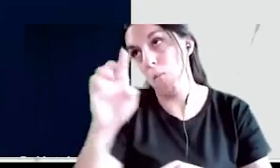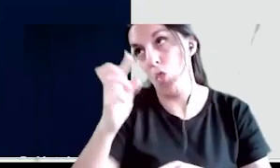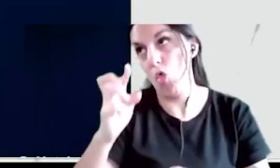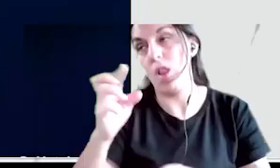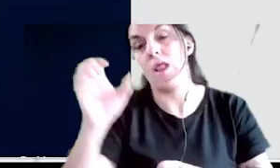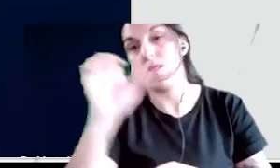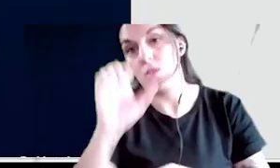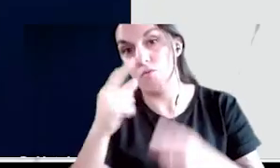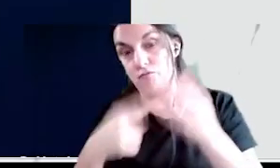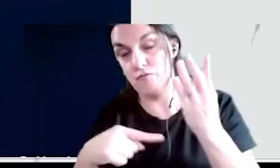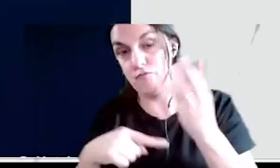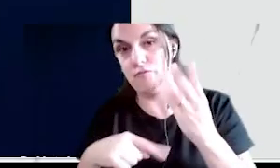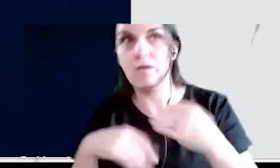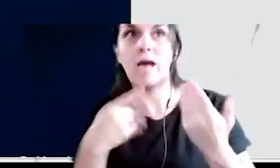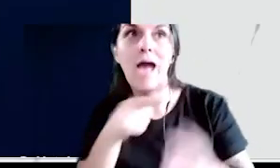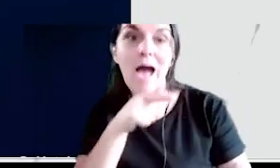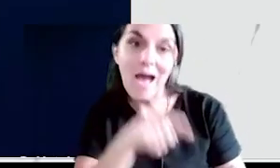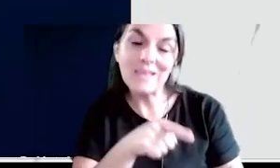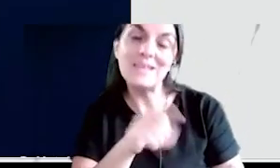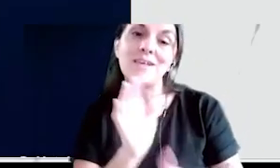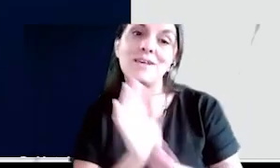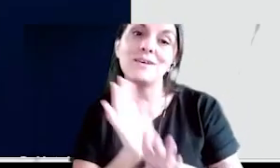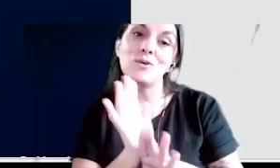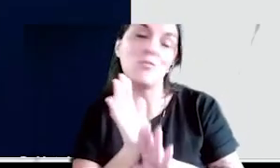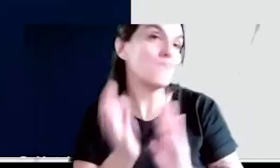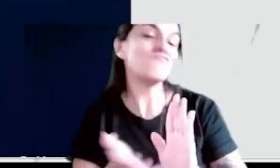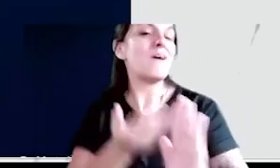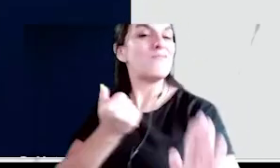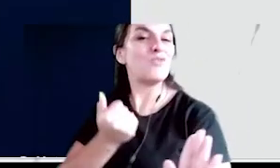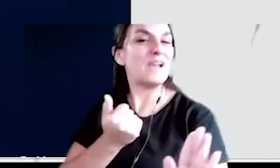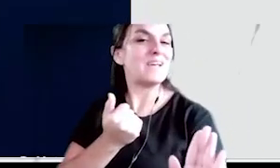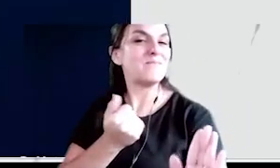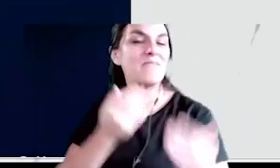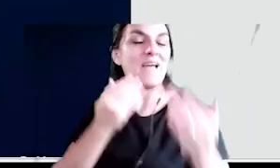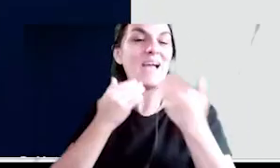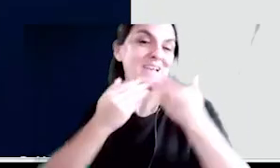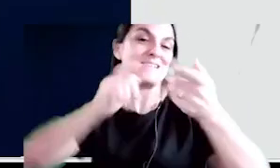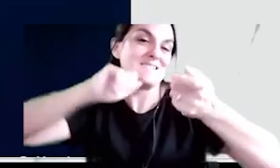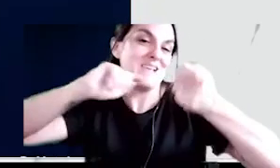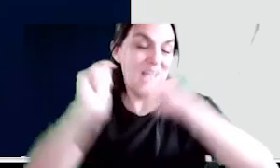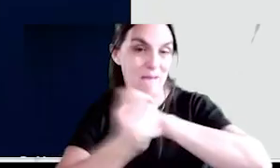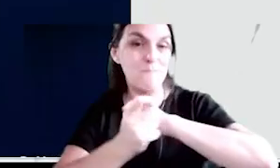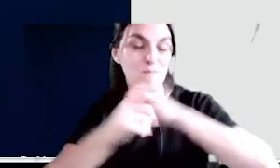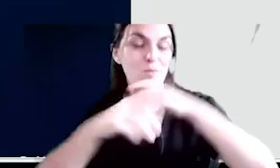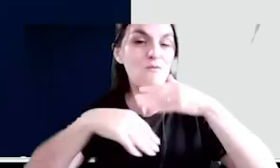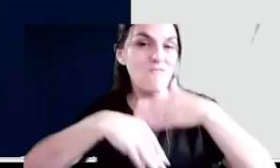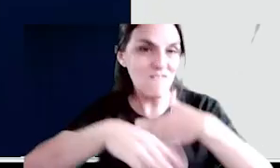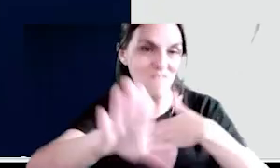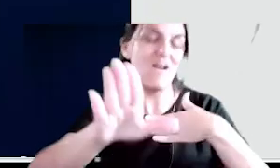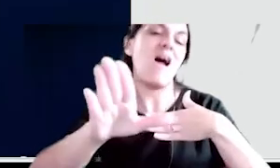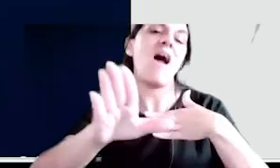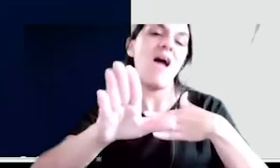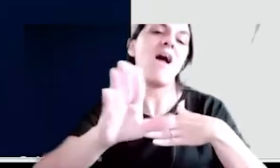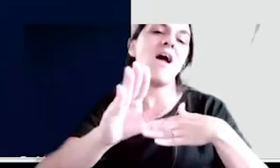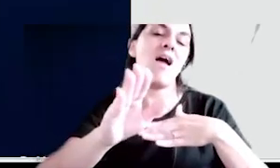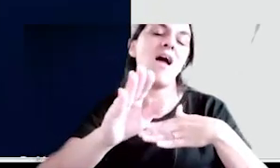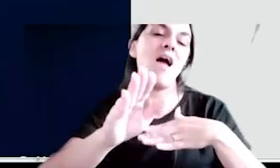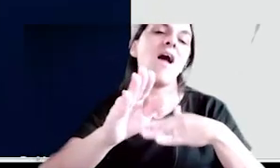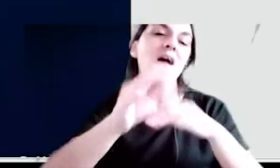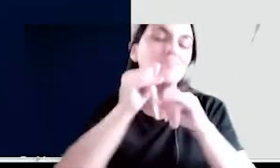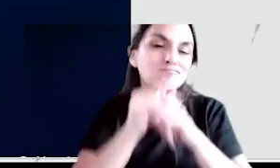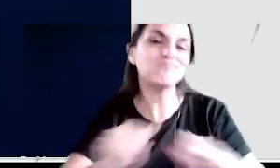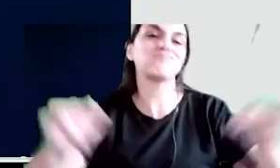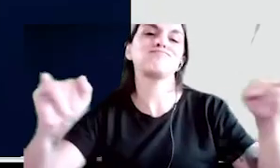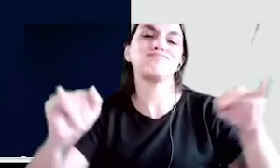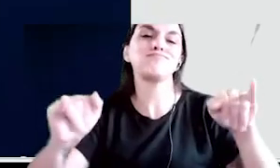podríamos quedar fuera de esa imposición, fruto de esta modificación que está por publicarse en breve dentro de lo que es el